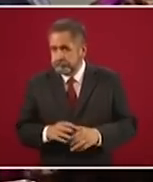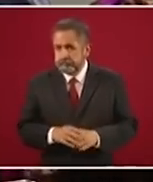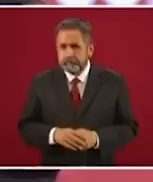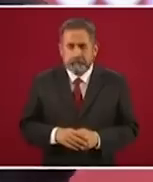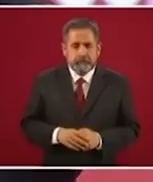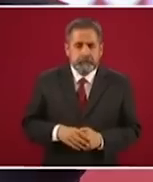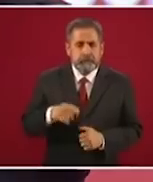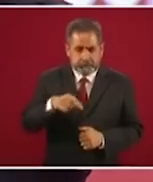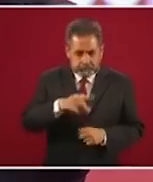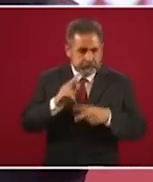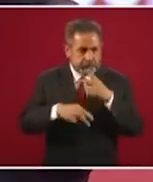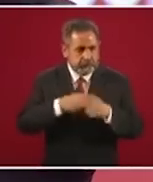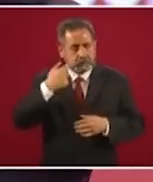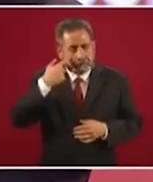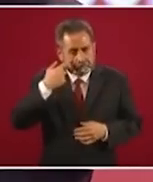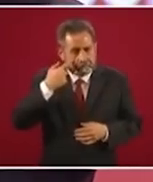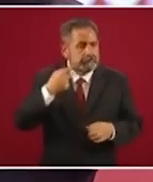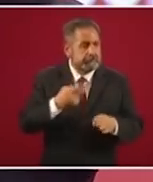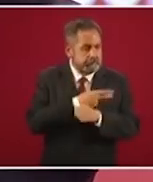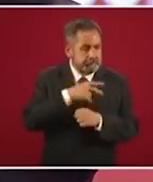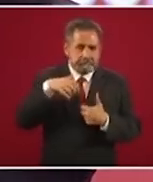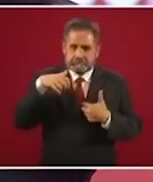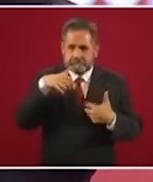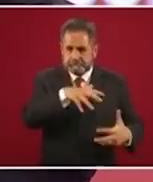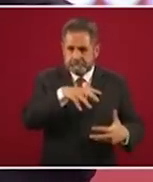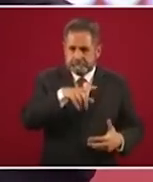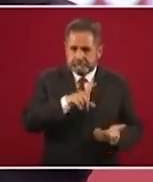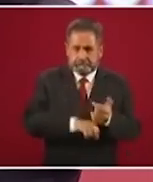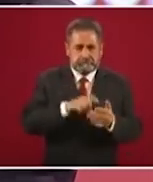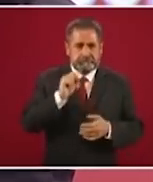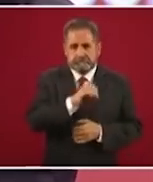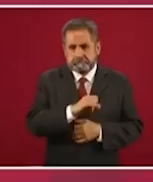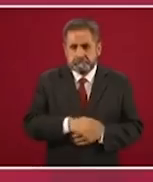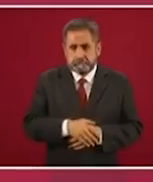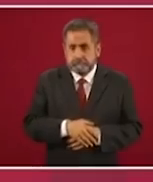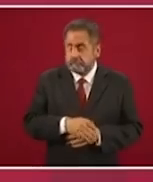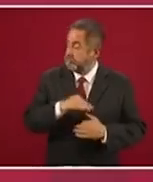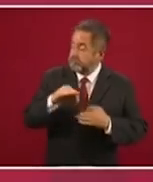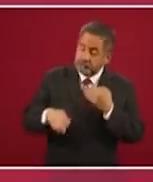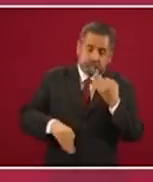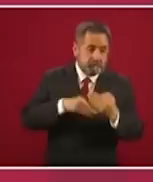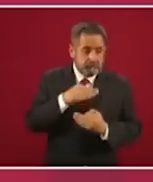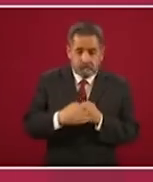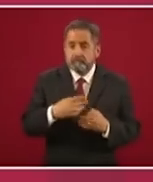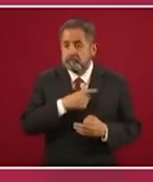Y van a estar pendientes y así todos.